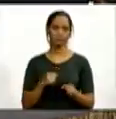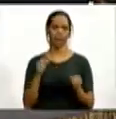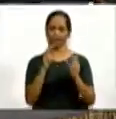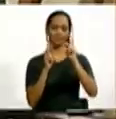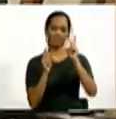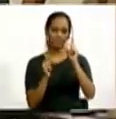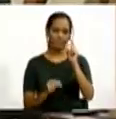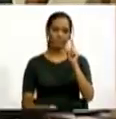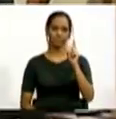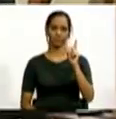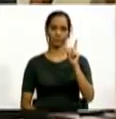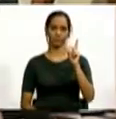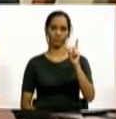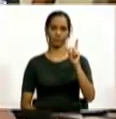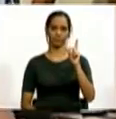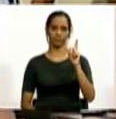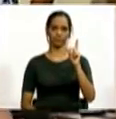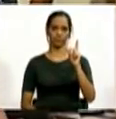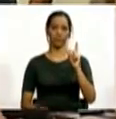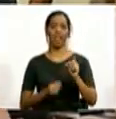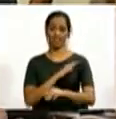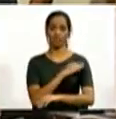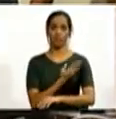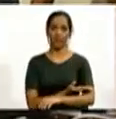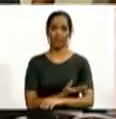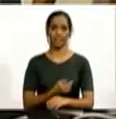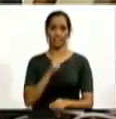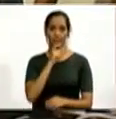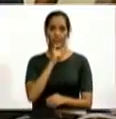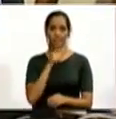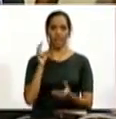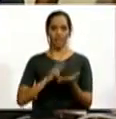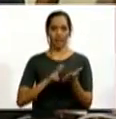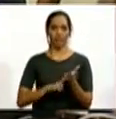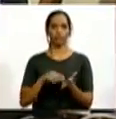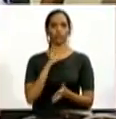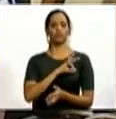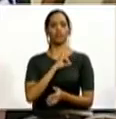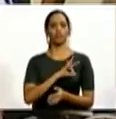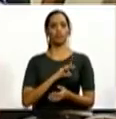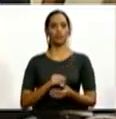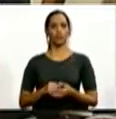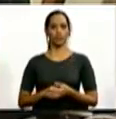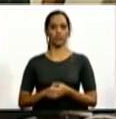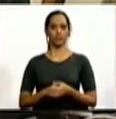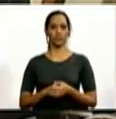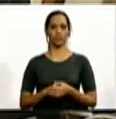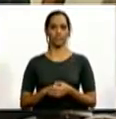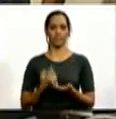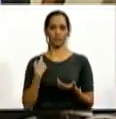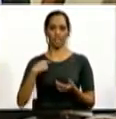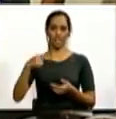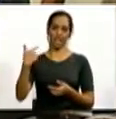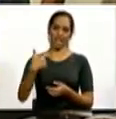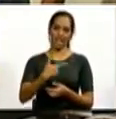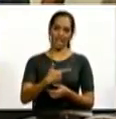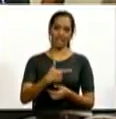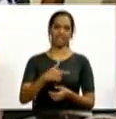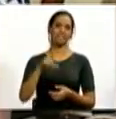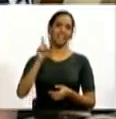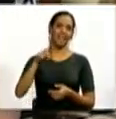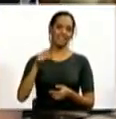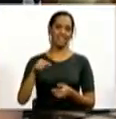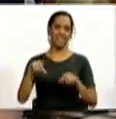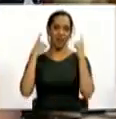No. Pero es fuerte, es difícil de verdad que un señor salga de no sé, de taxear en La Guaira